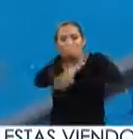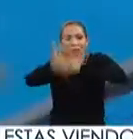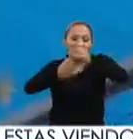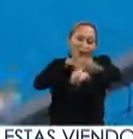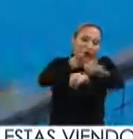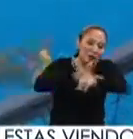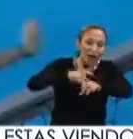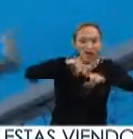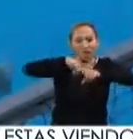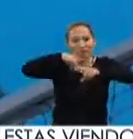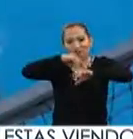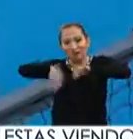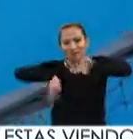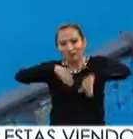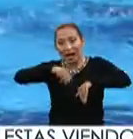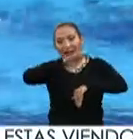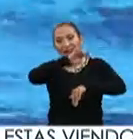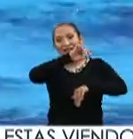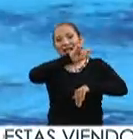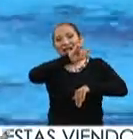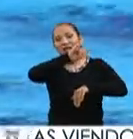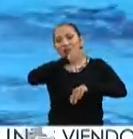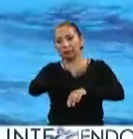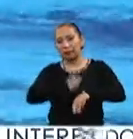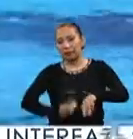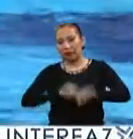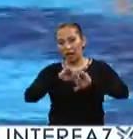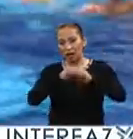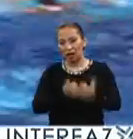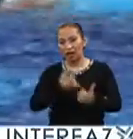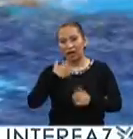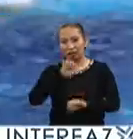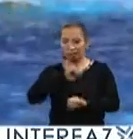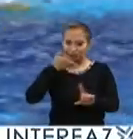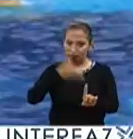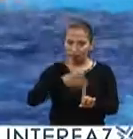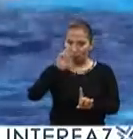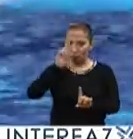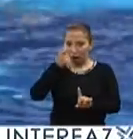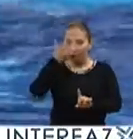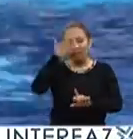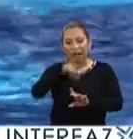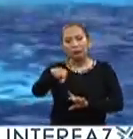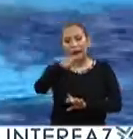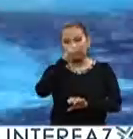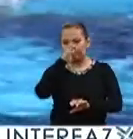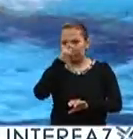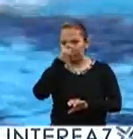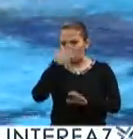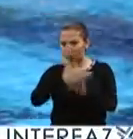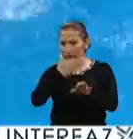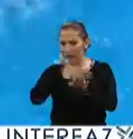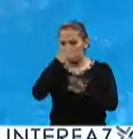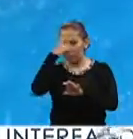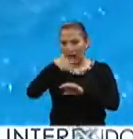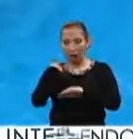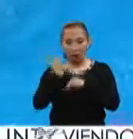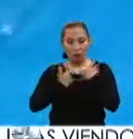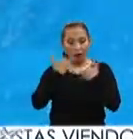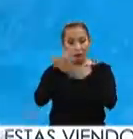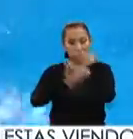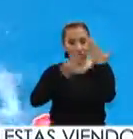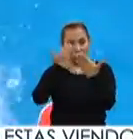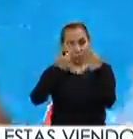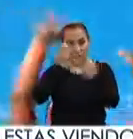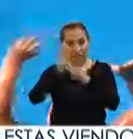en familia en alguna piscina. César Santoyo Cedillo, presidente de la Asociación de la Especialidad de la UNAM, sabe que la exigencia en la actualidad para los atletas